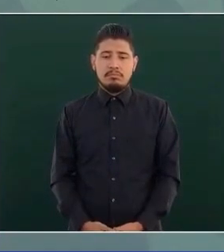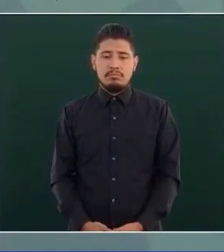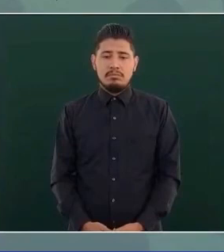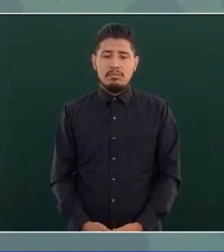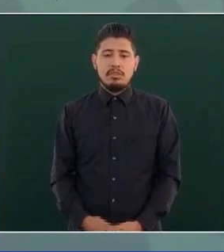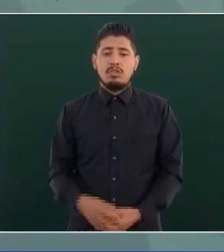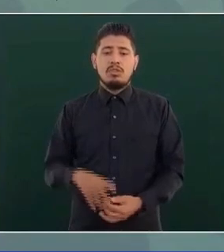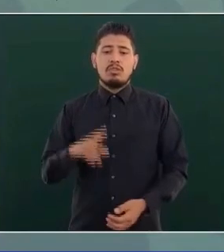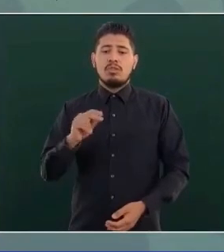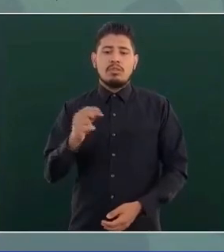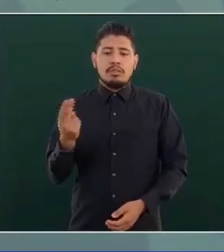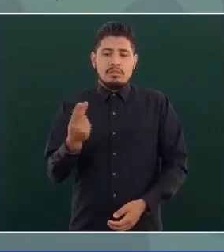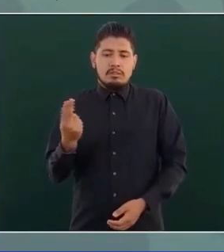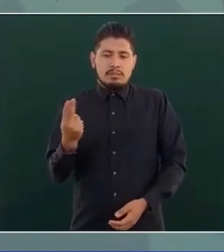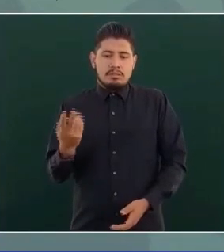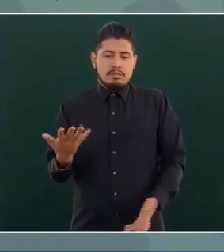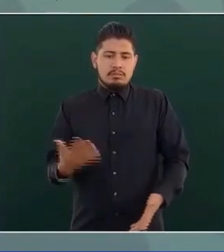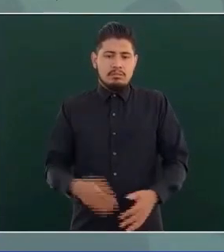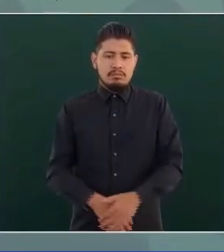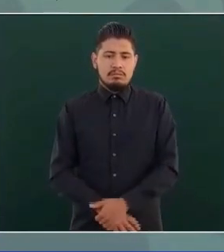que no necesitábamos.